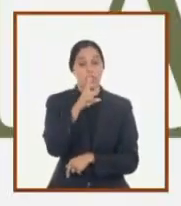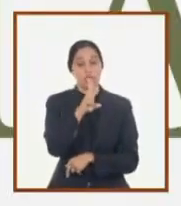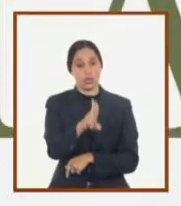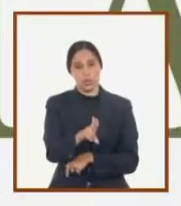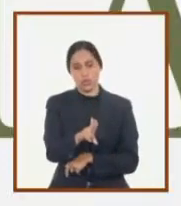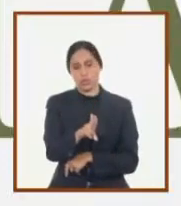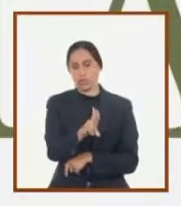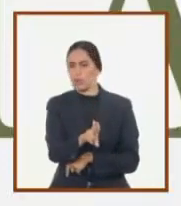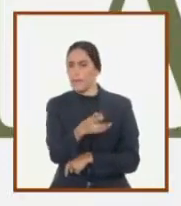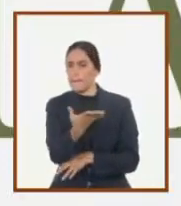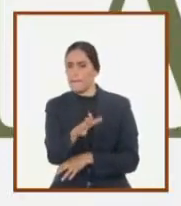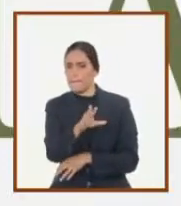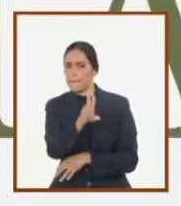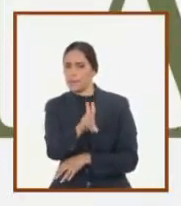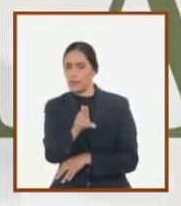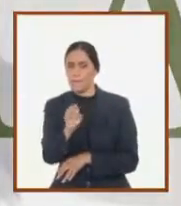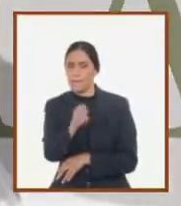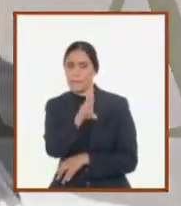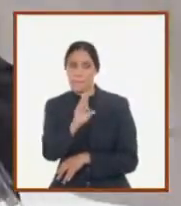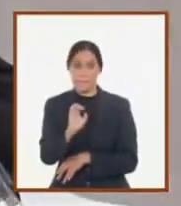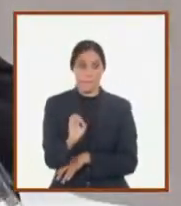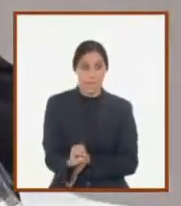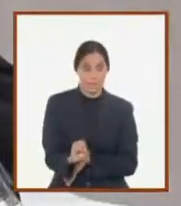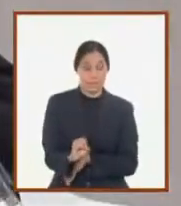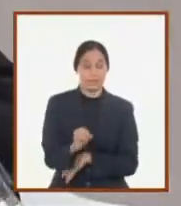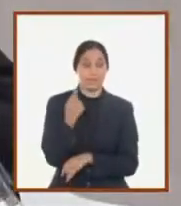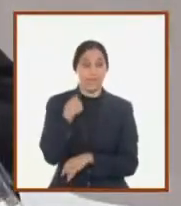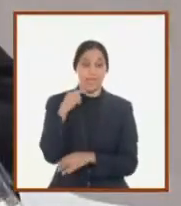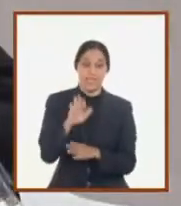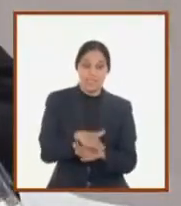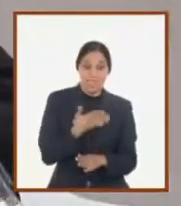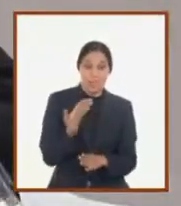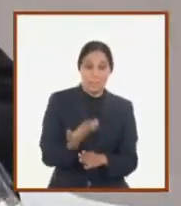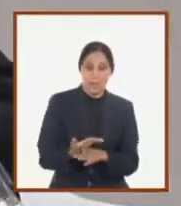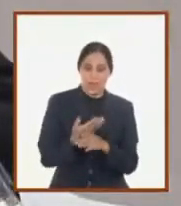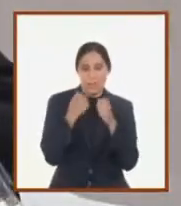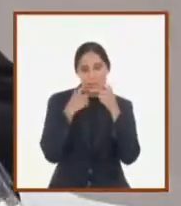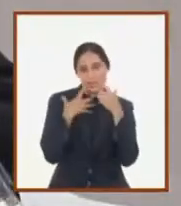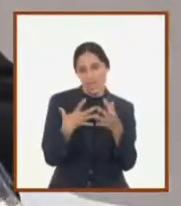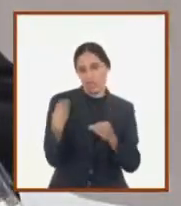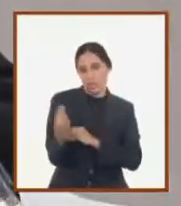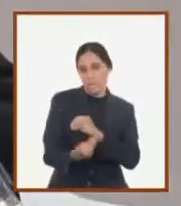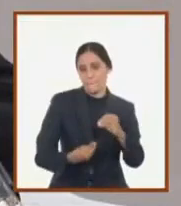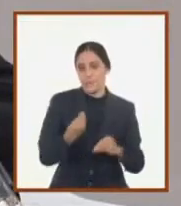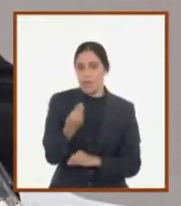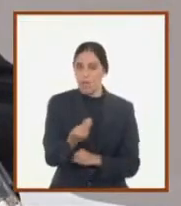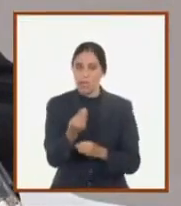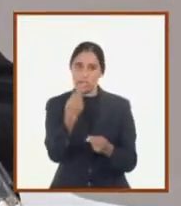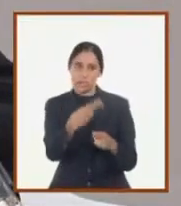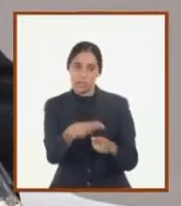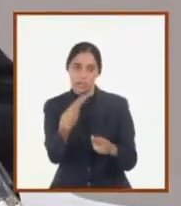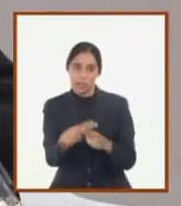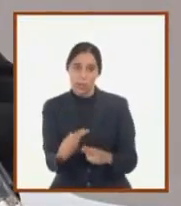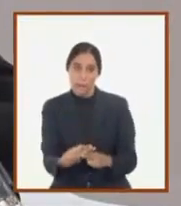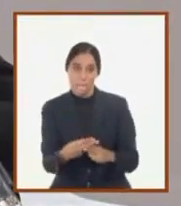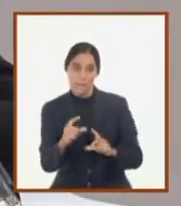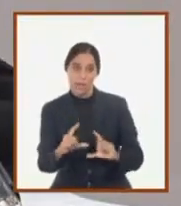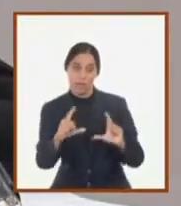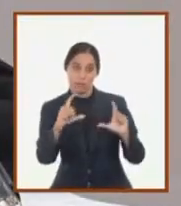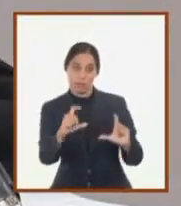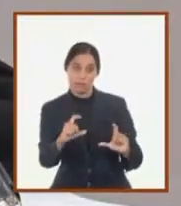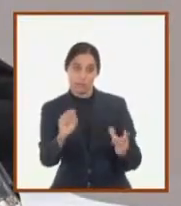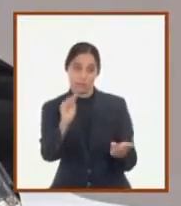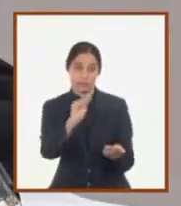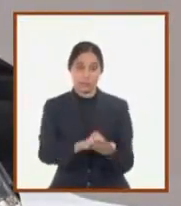2000 20 eh se decide cambiar el nombre a la al sello editorial ya no